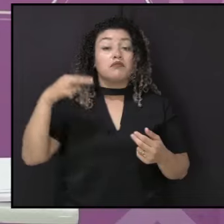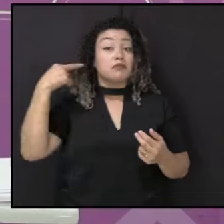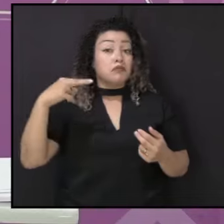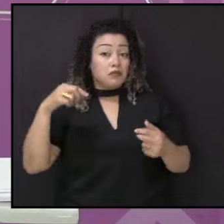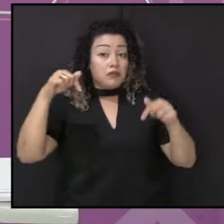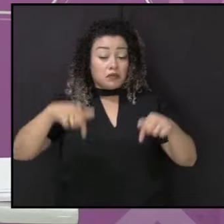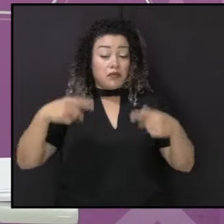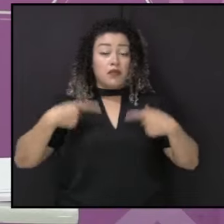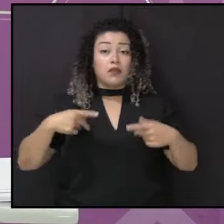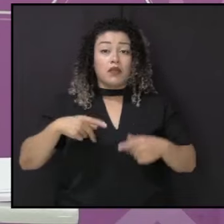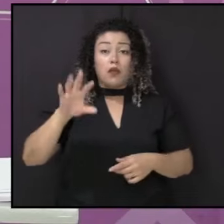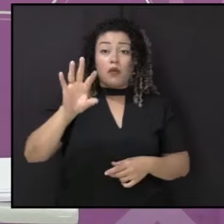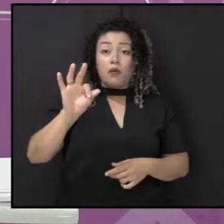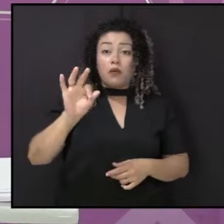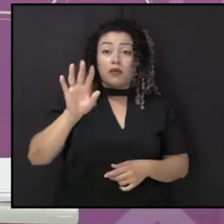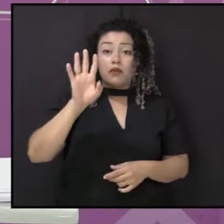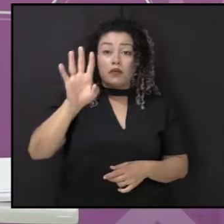que salir, pero un